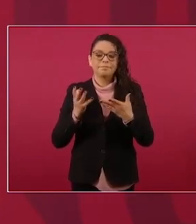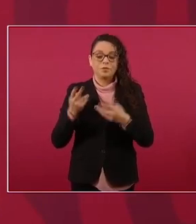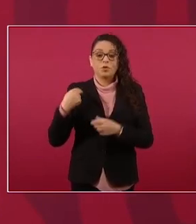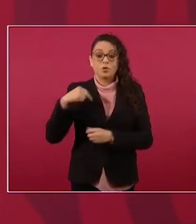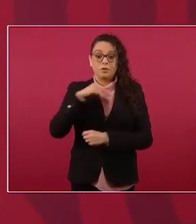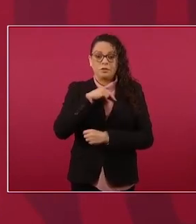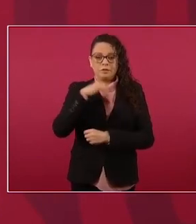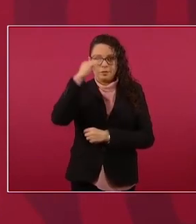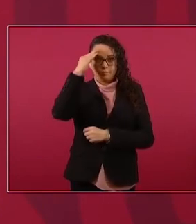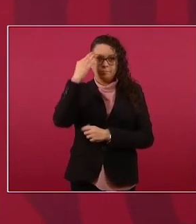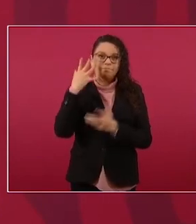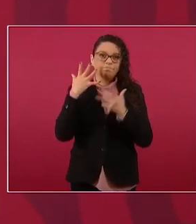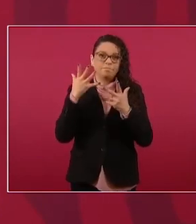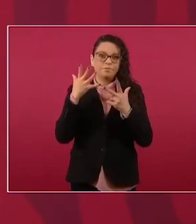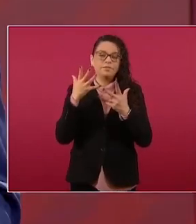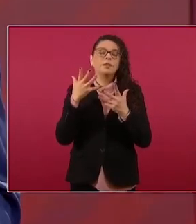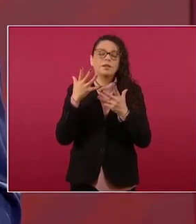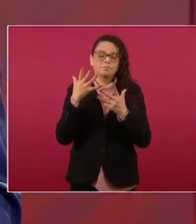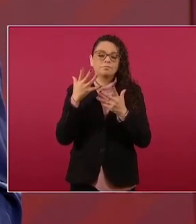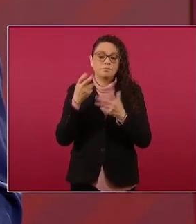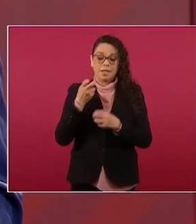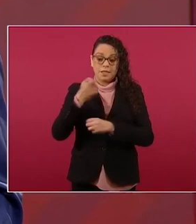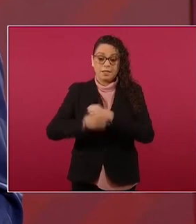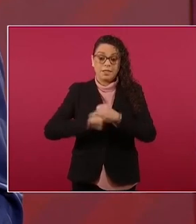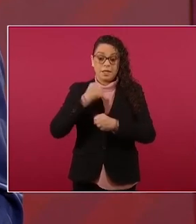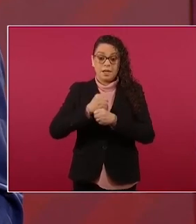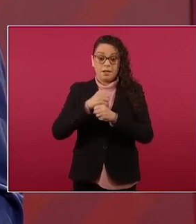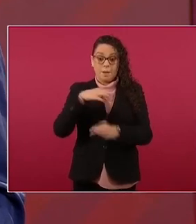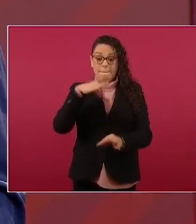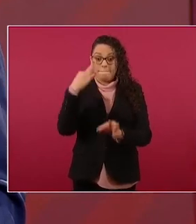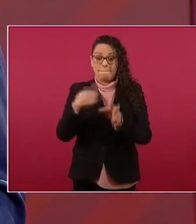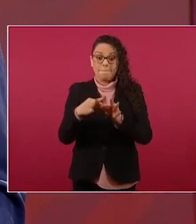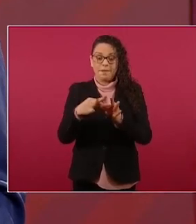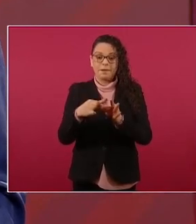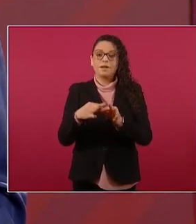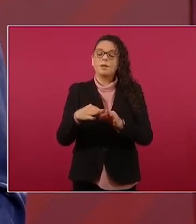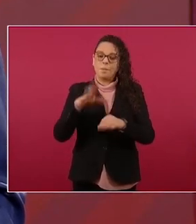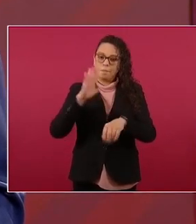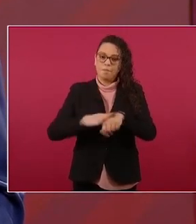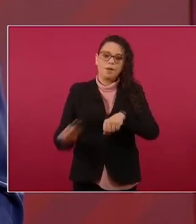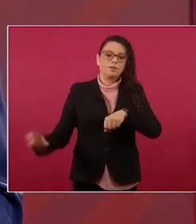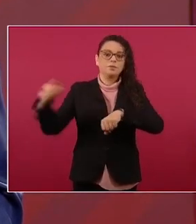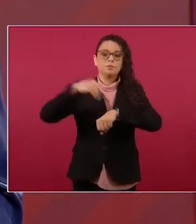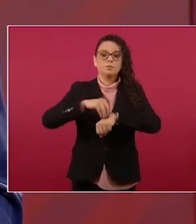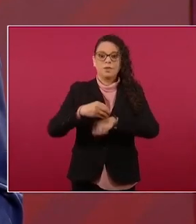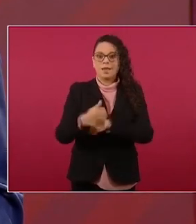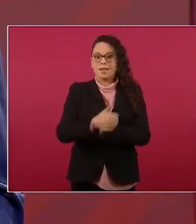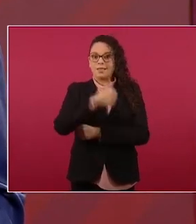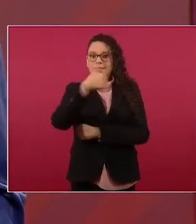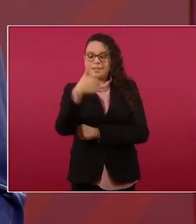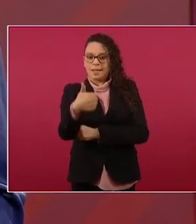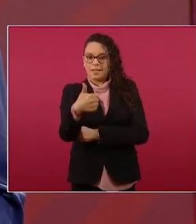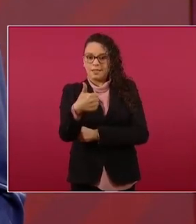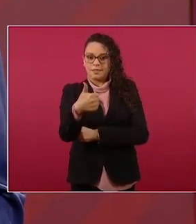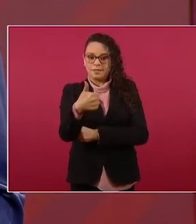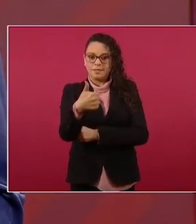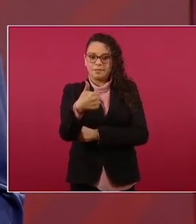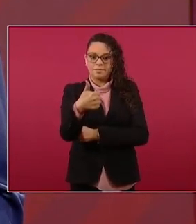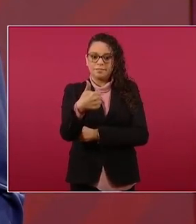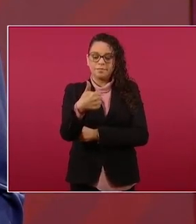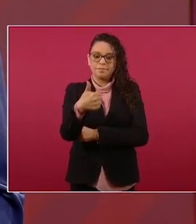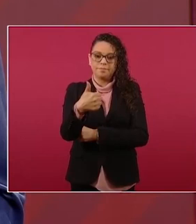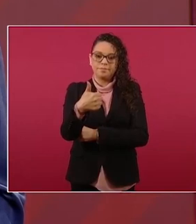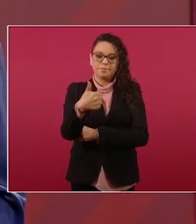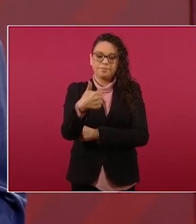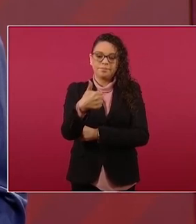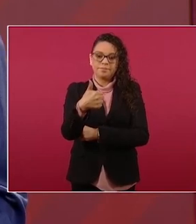concluir el año con seis más, tres